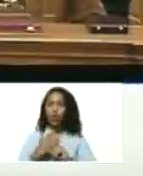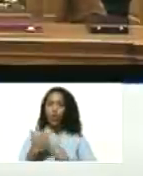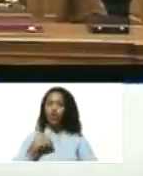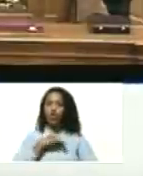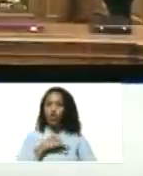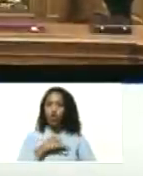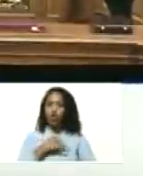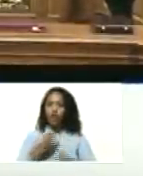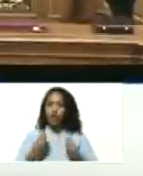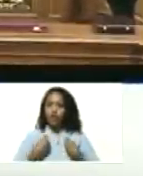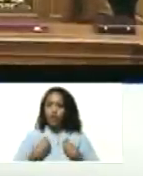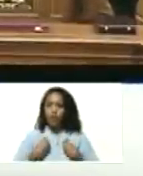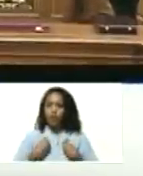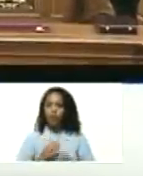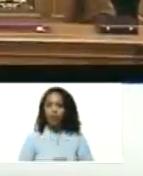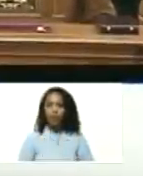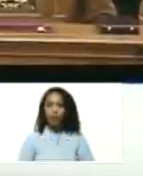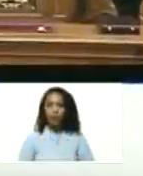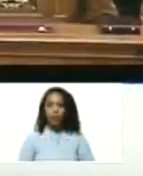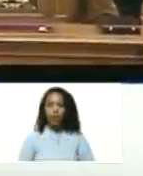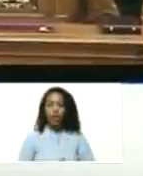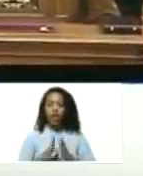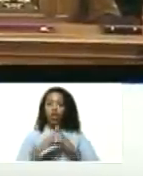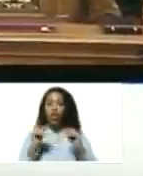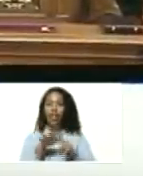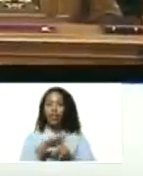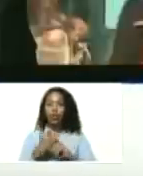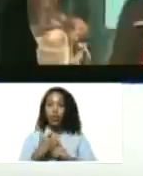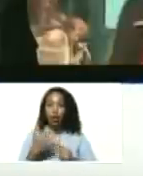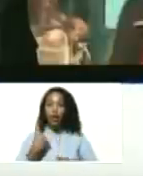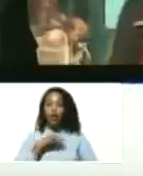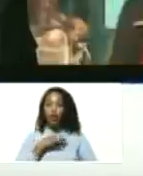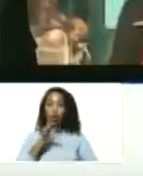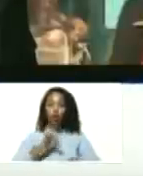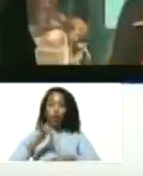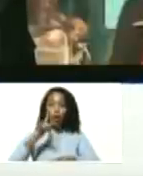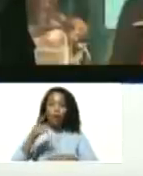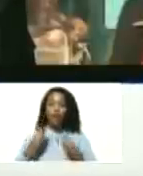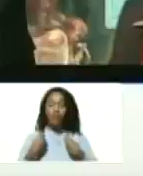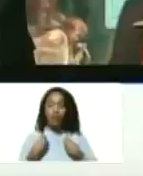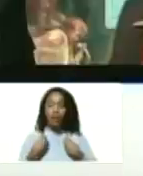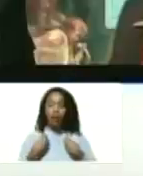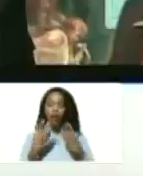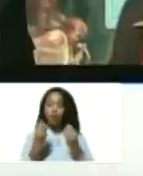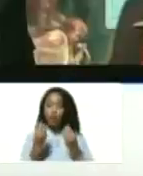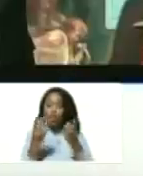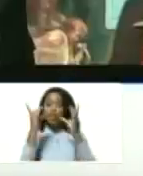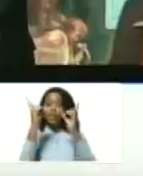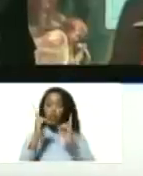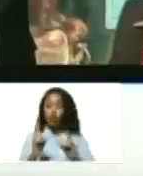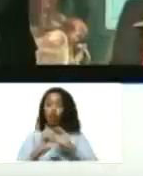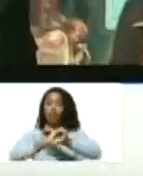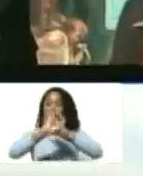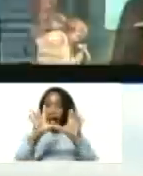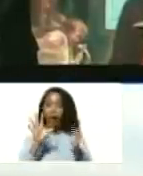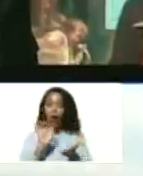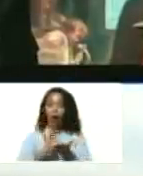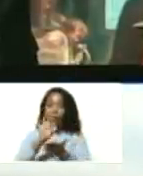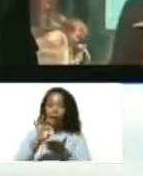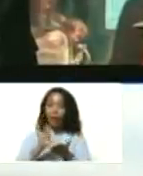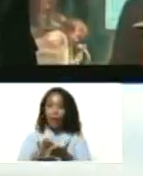vivir todas las circunstancias que nos ha tocado vivir con mucha decisión con claridad estratégica